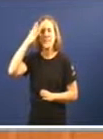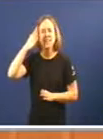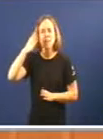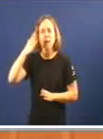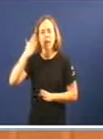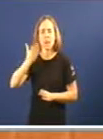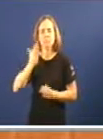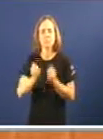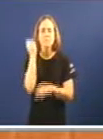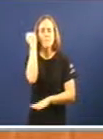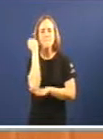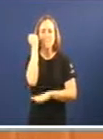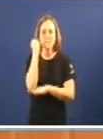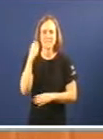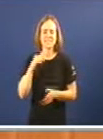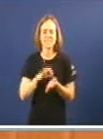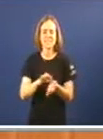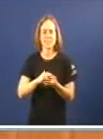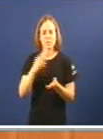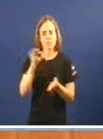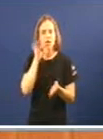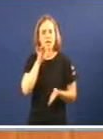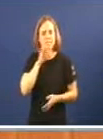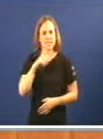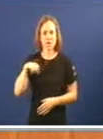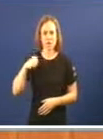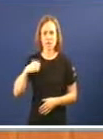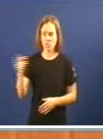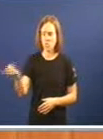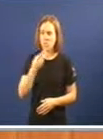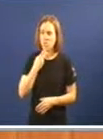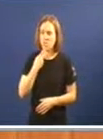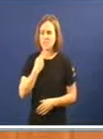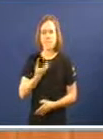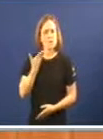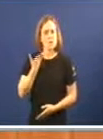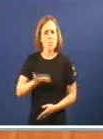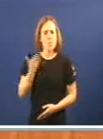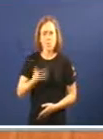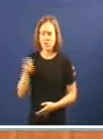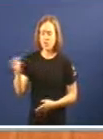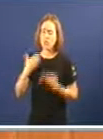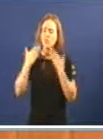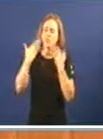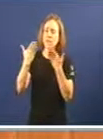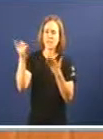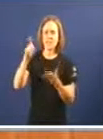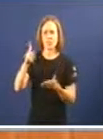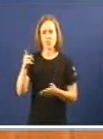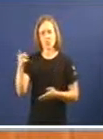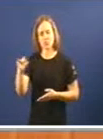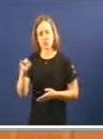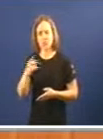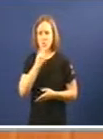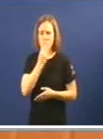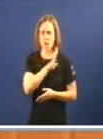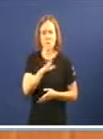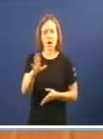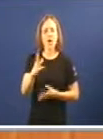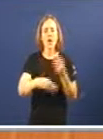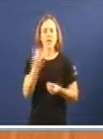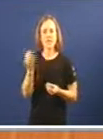eso son tan importantes se trabajan más que nunca en vez de felicitarlos a verdad es el que podría comenzar por de voltar ya los